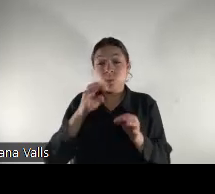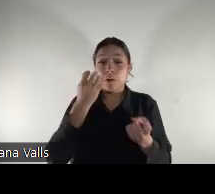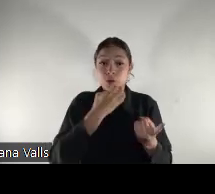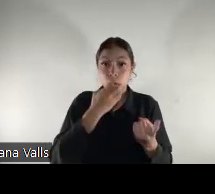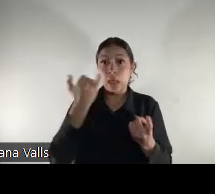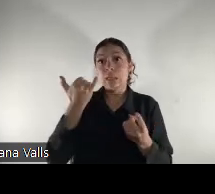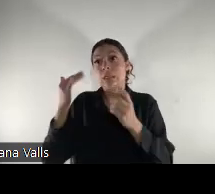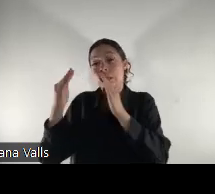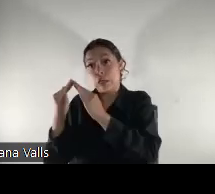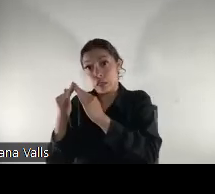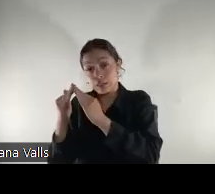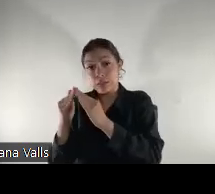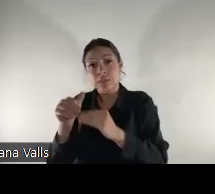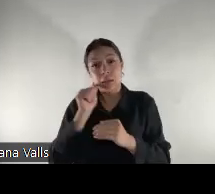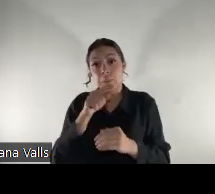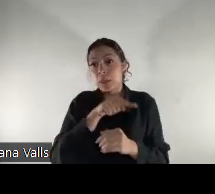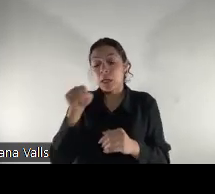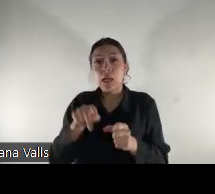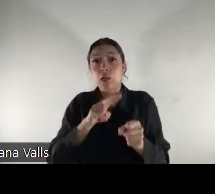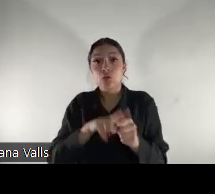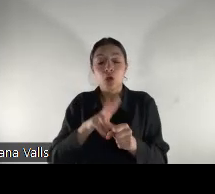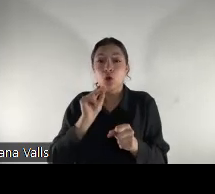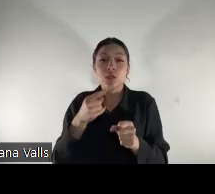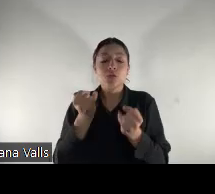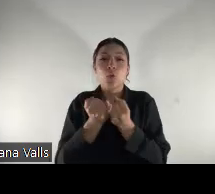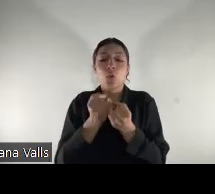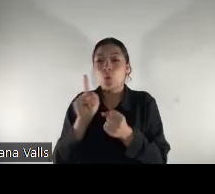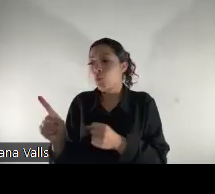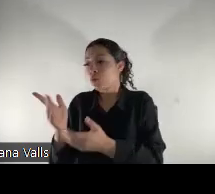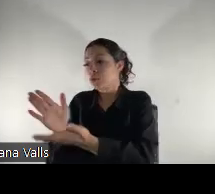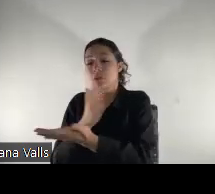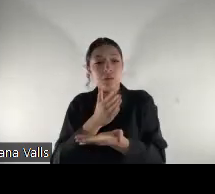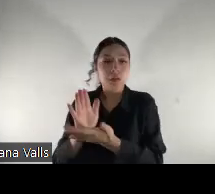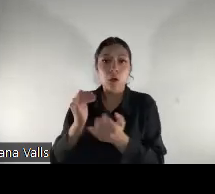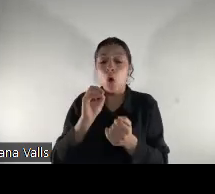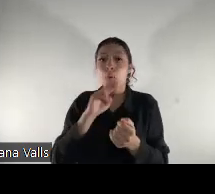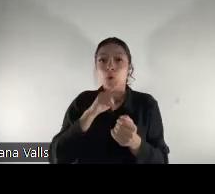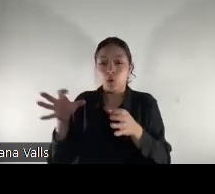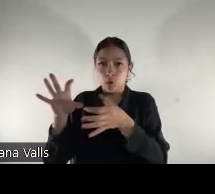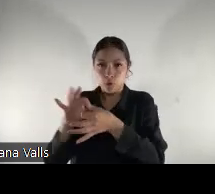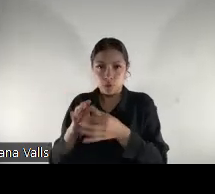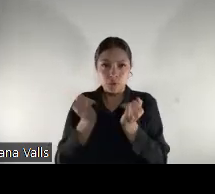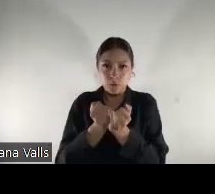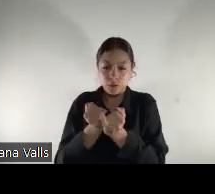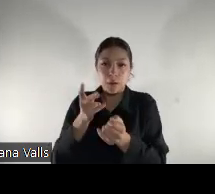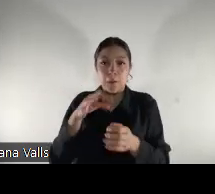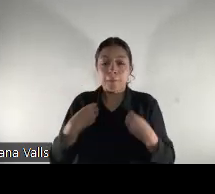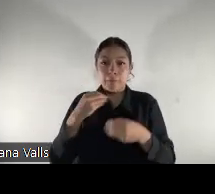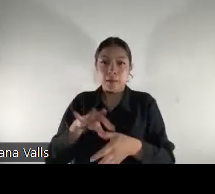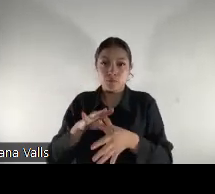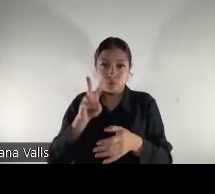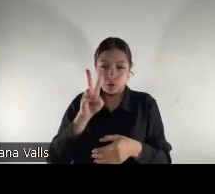sé, son estos ambientes naturales, no es lo mismo lo que va logrando uno a uno a lo que va generalizando allá en la vida real, en la vida